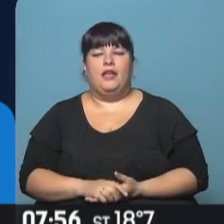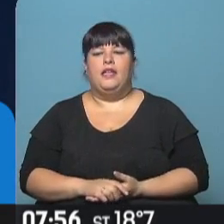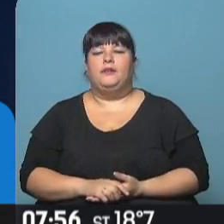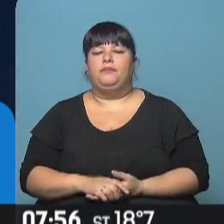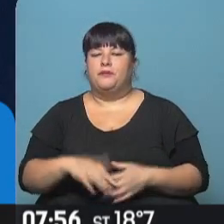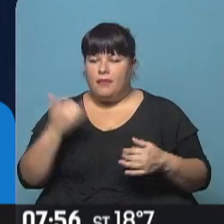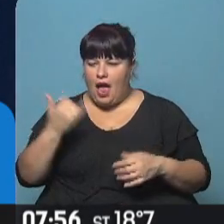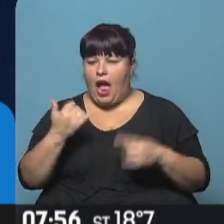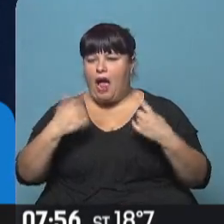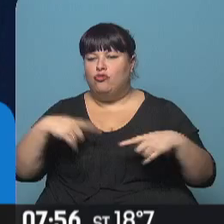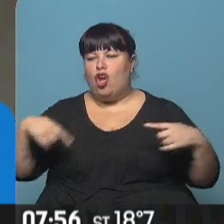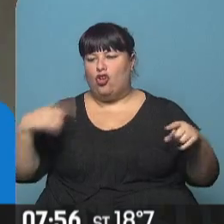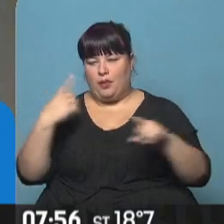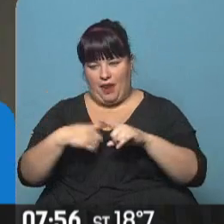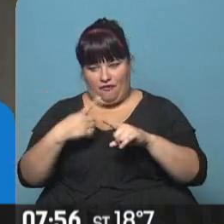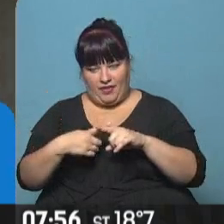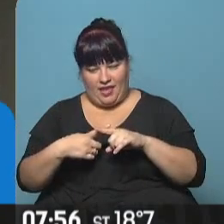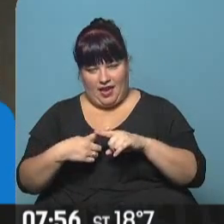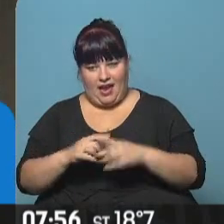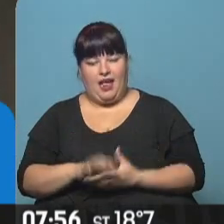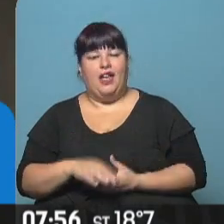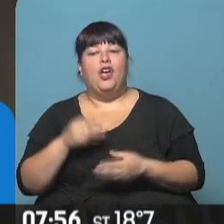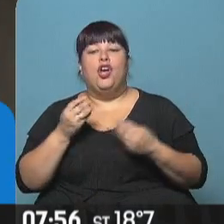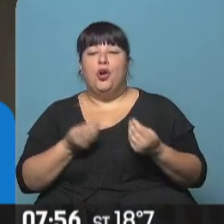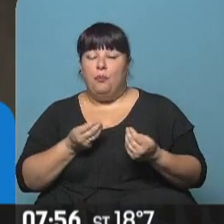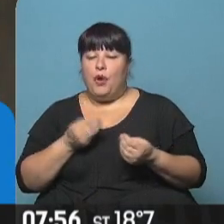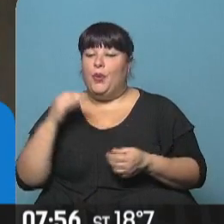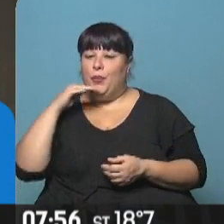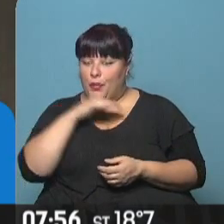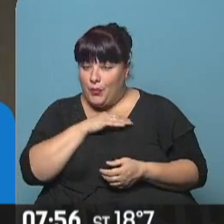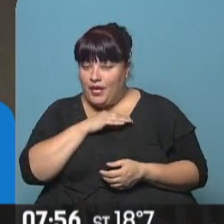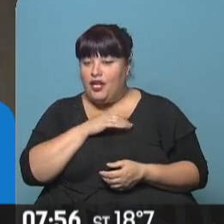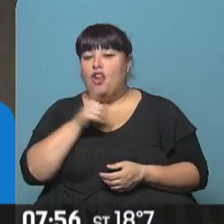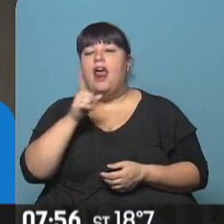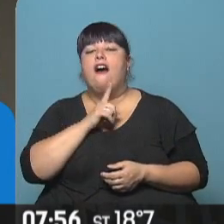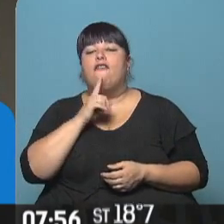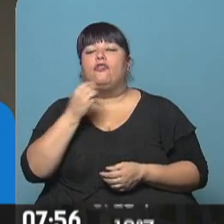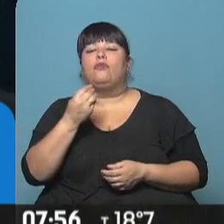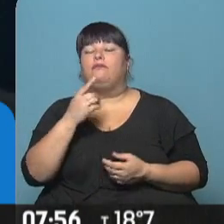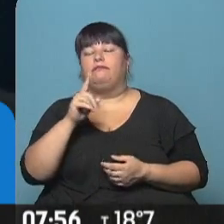mucho para celebrar, porque el vino es el fruto